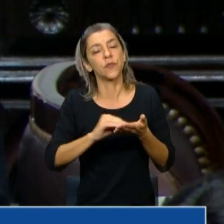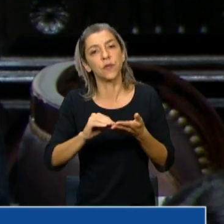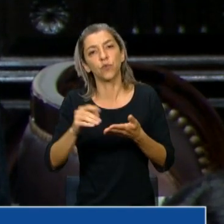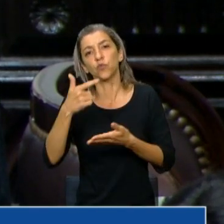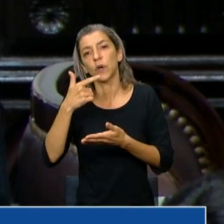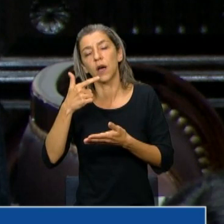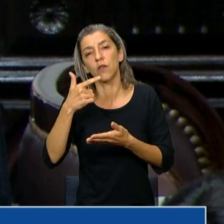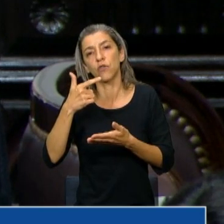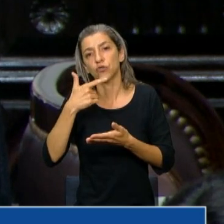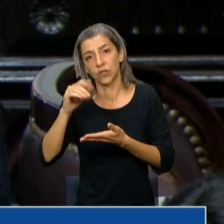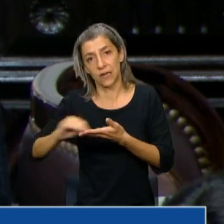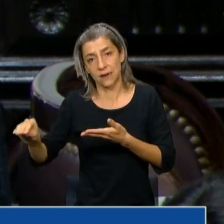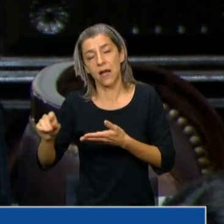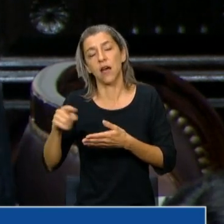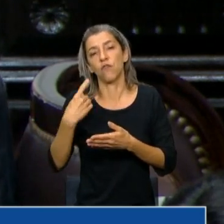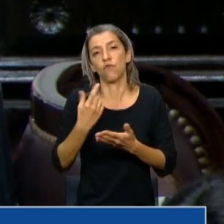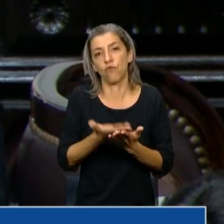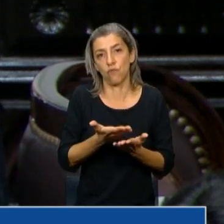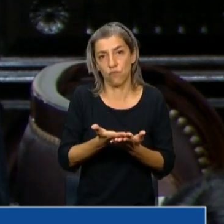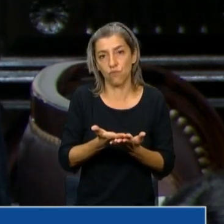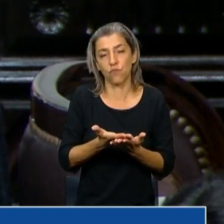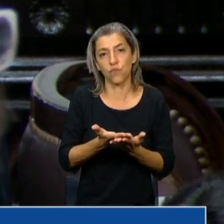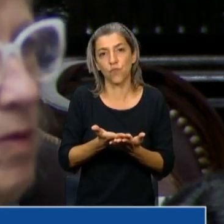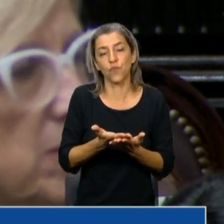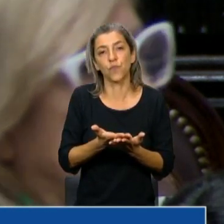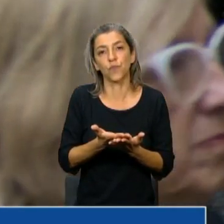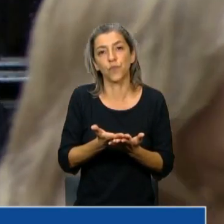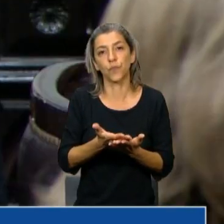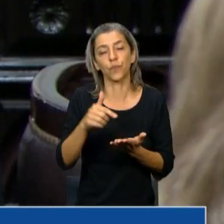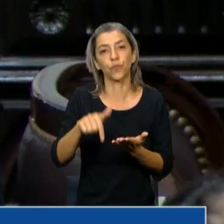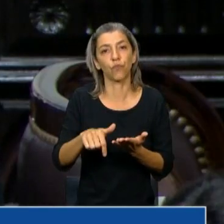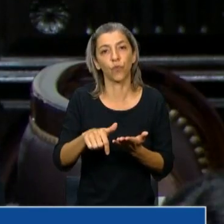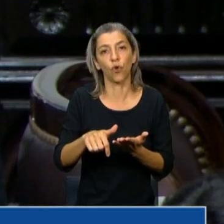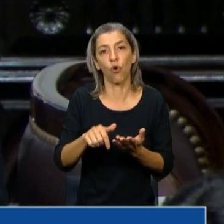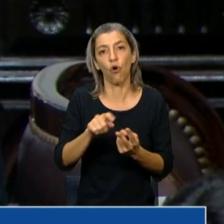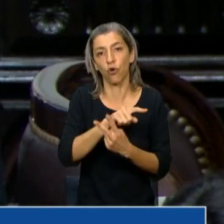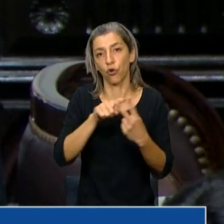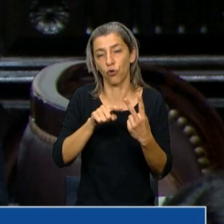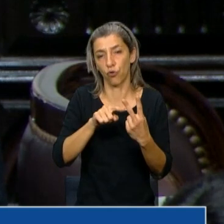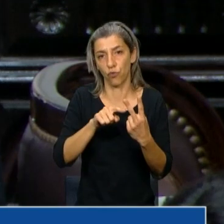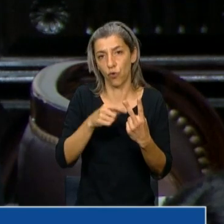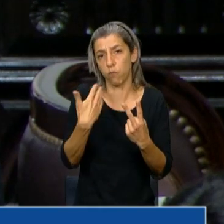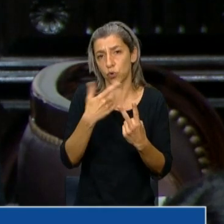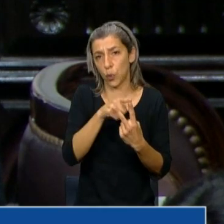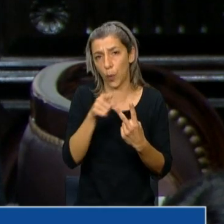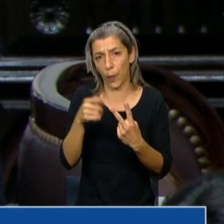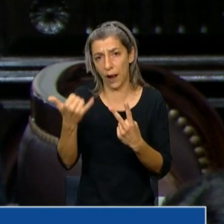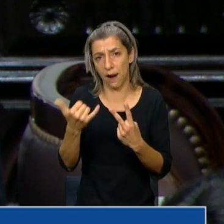del Senado. Y hoy tenemos dos posibilidades. O